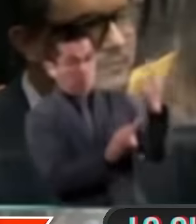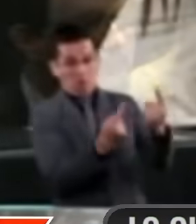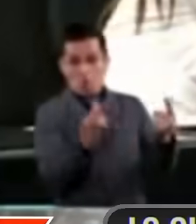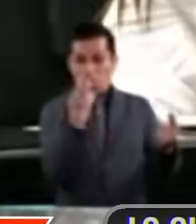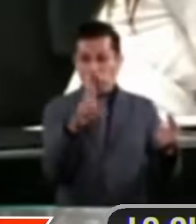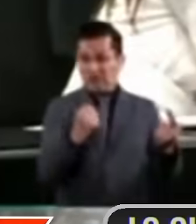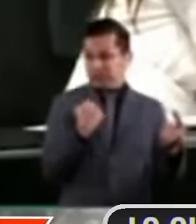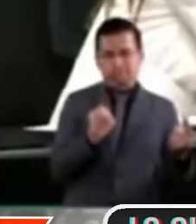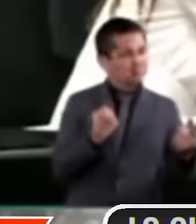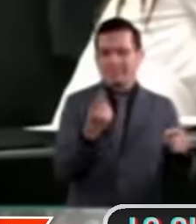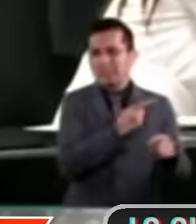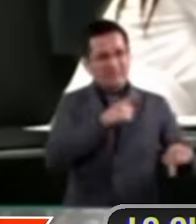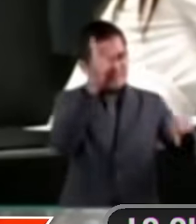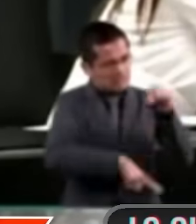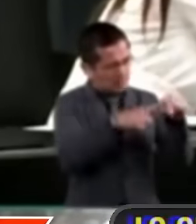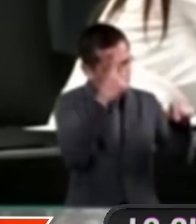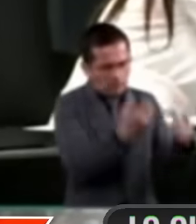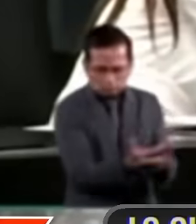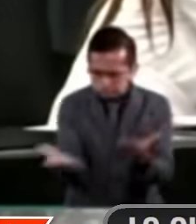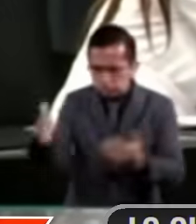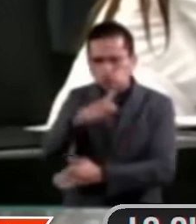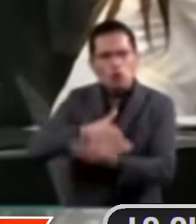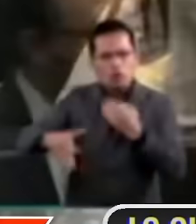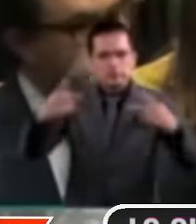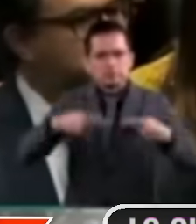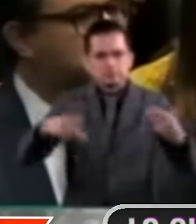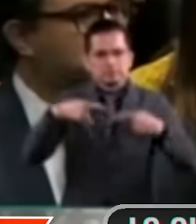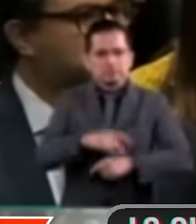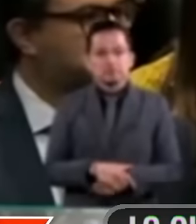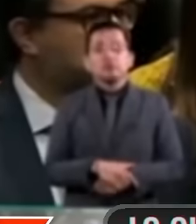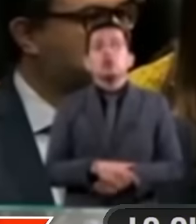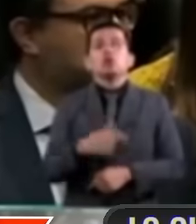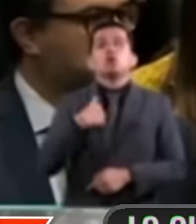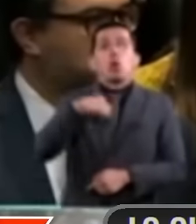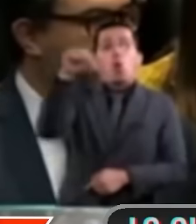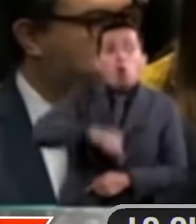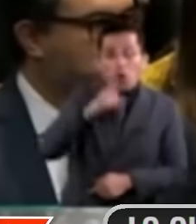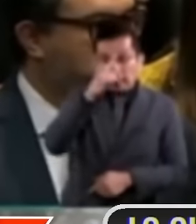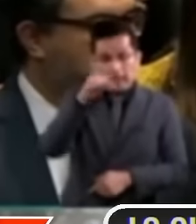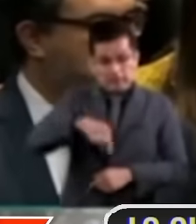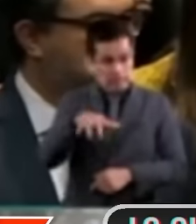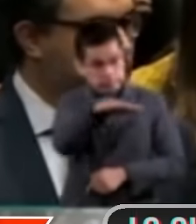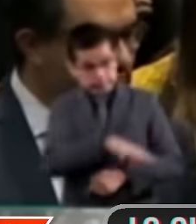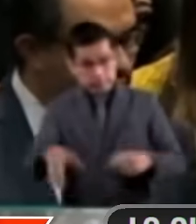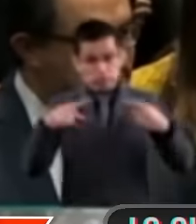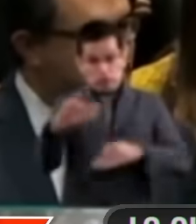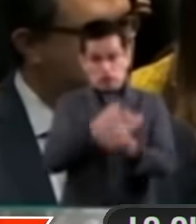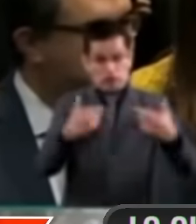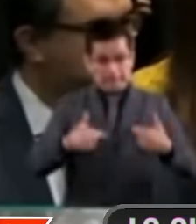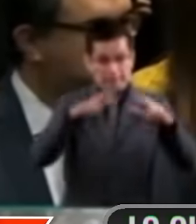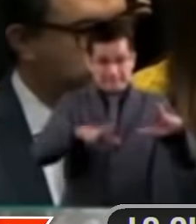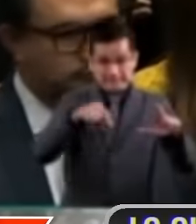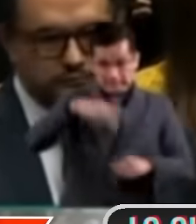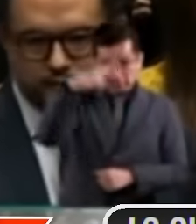uso de la tribuna pública, lo cual tiene que llevar sí o sí a que esto es un